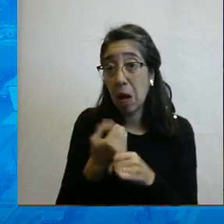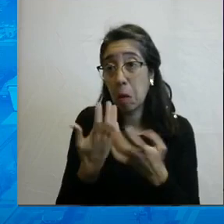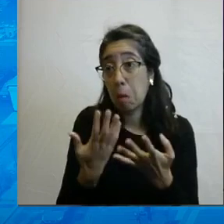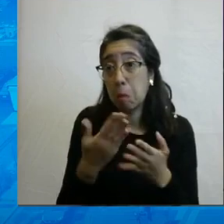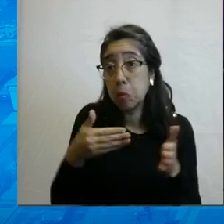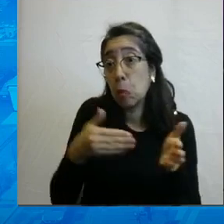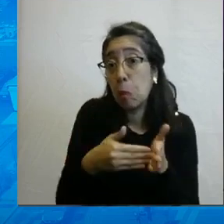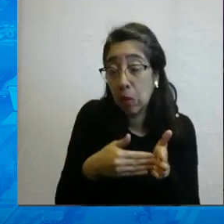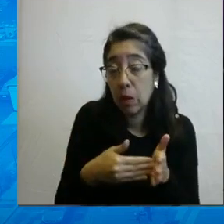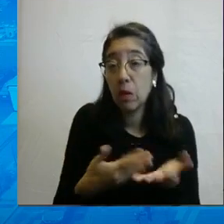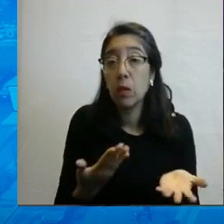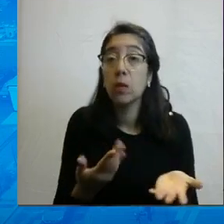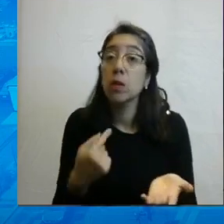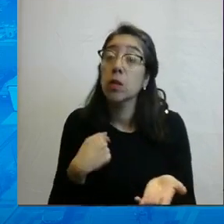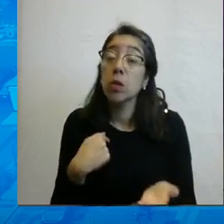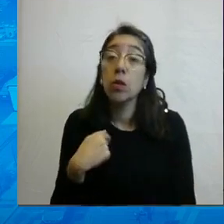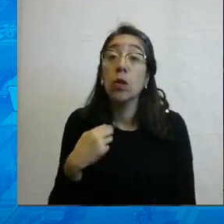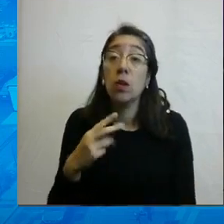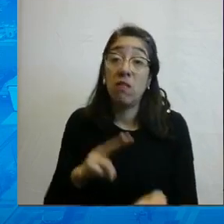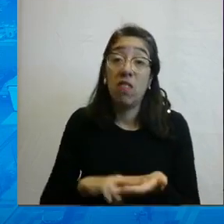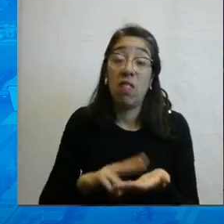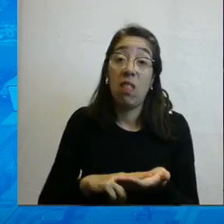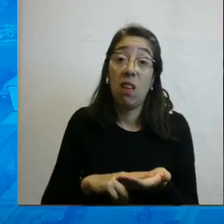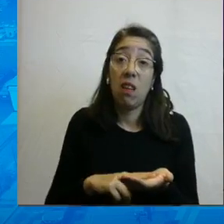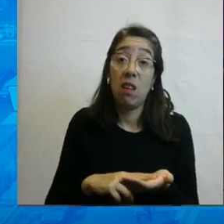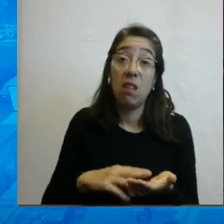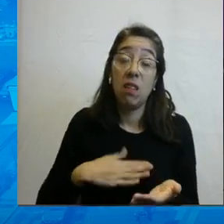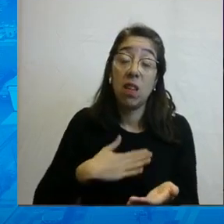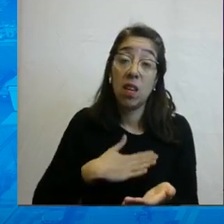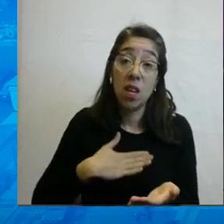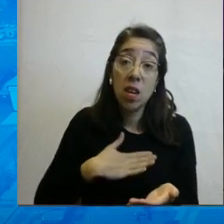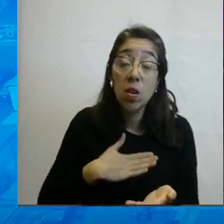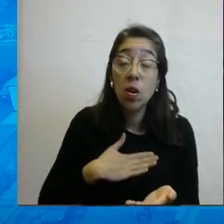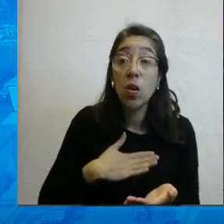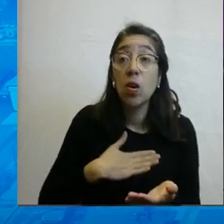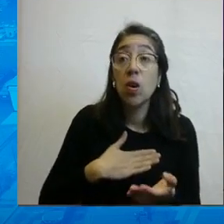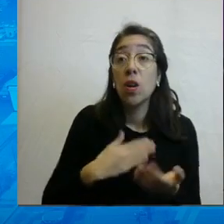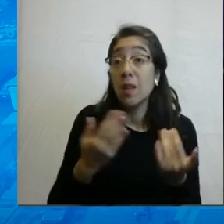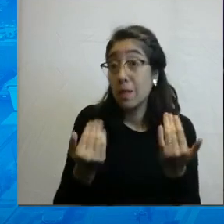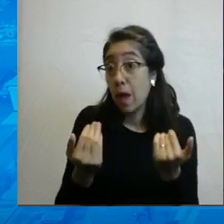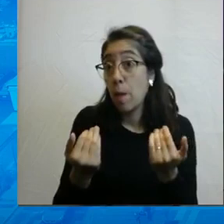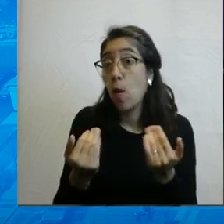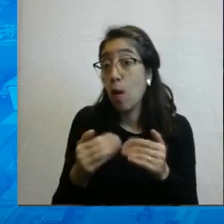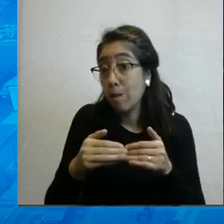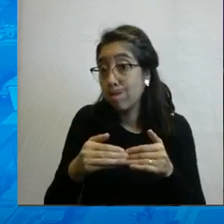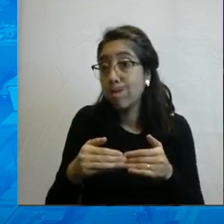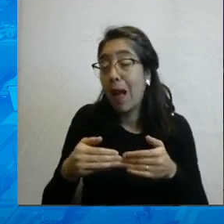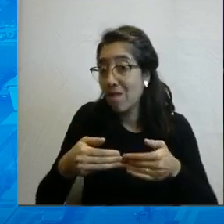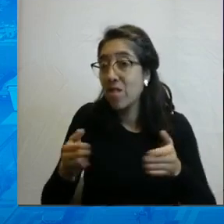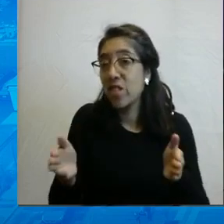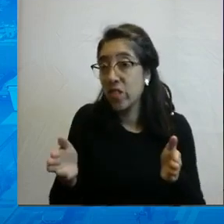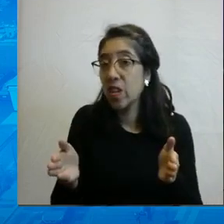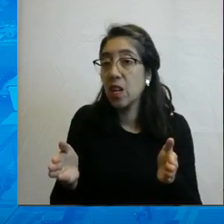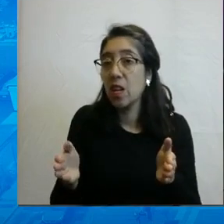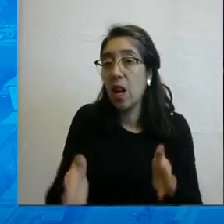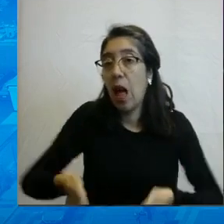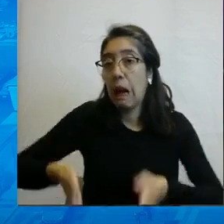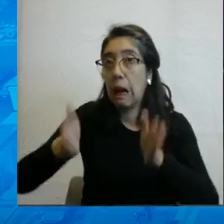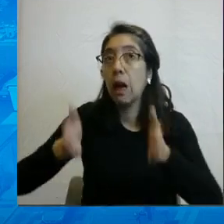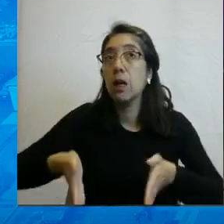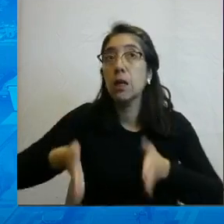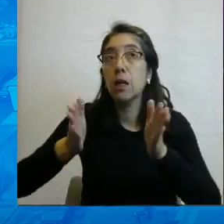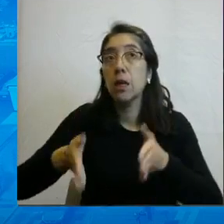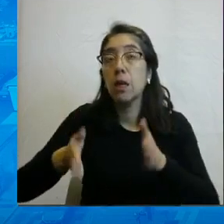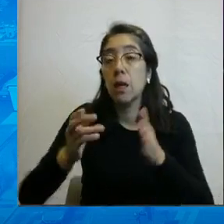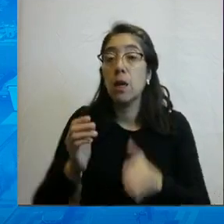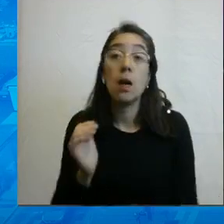día a la delegación. No sé si tiene todo el sentido, porque muchas veces la gente de Pumaire viene a reclamar algún tema o hacer alguna solicitud aquí